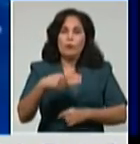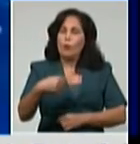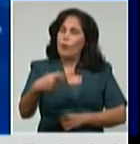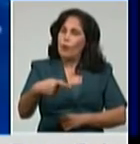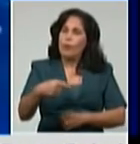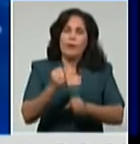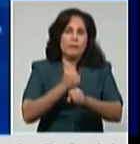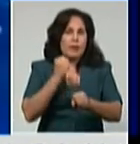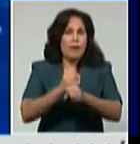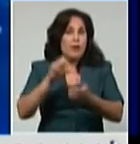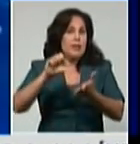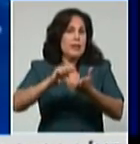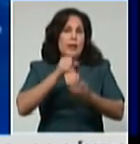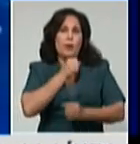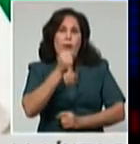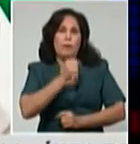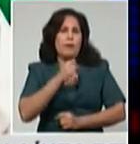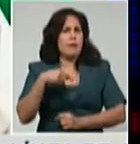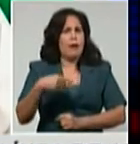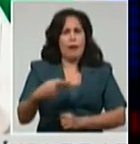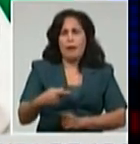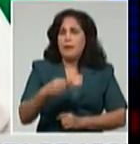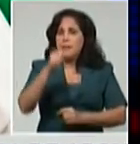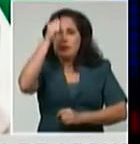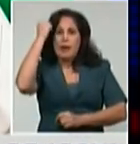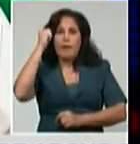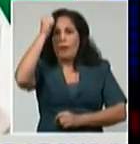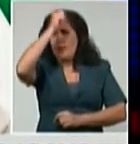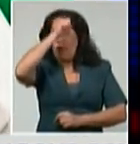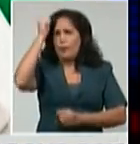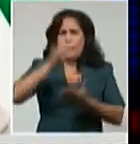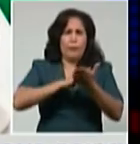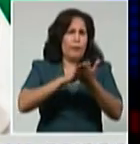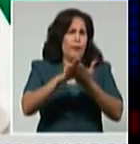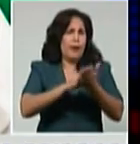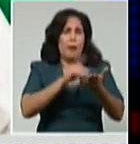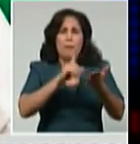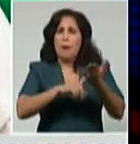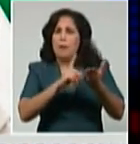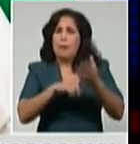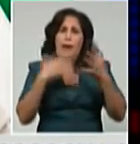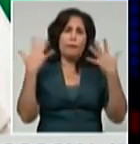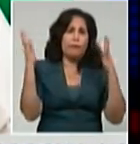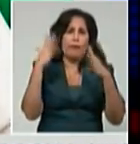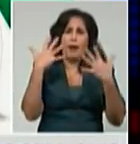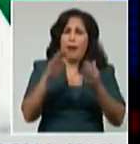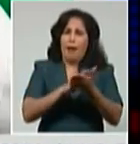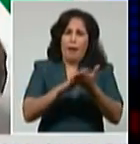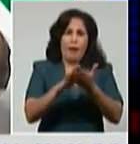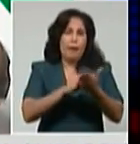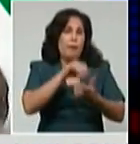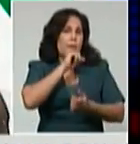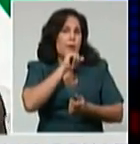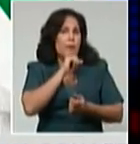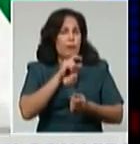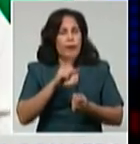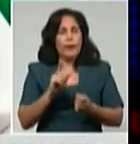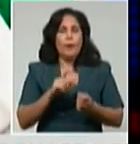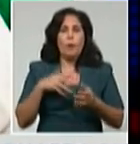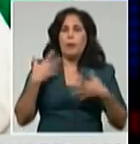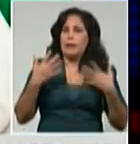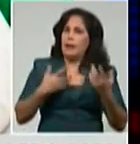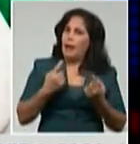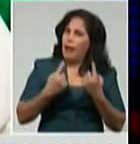días consecutivos ahí, sin sábado, sin domingo, sin Día de los Padres, sin Día de las Madres, sin día no, participando